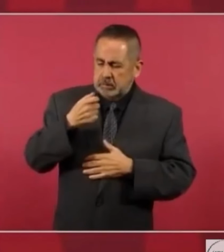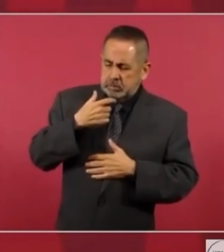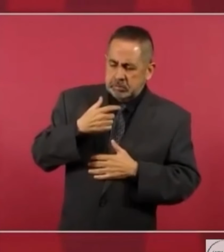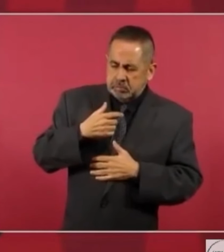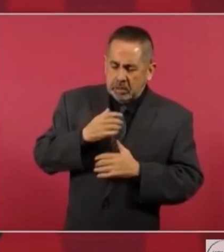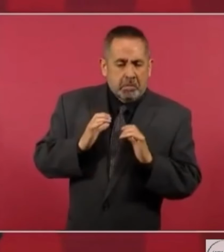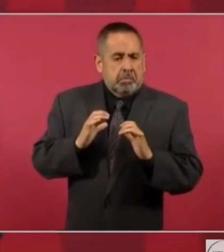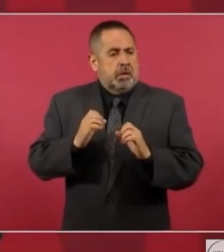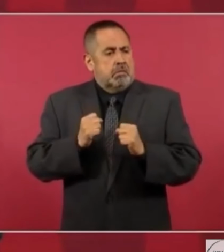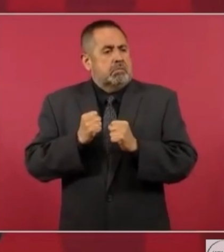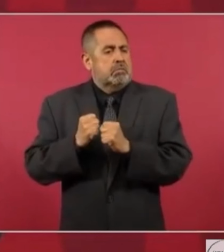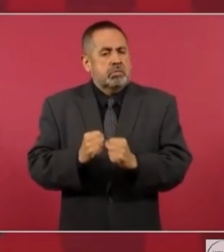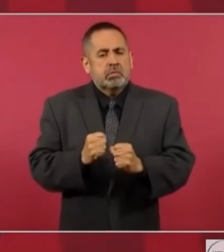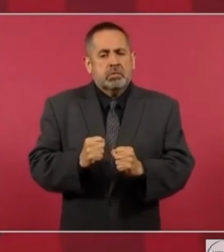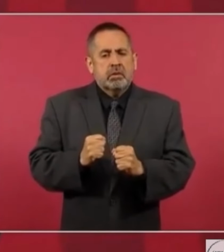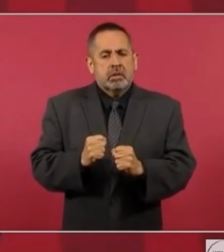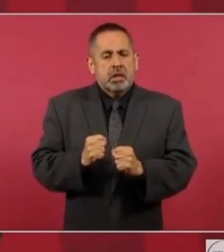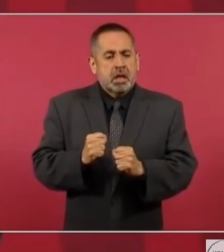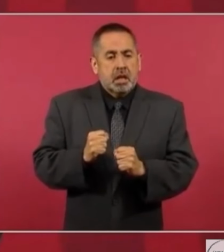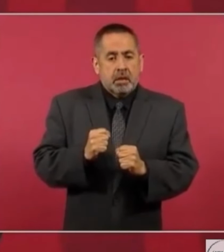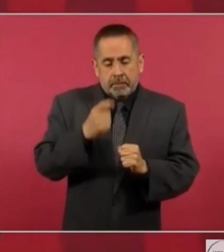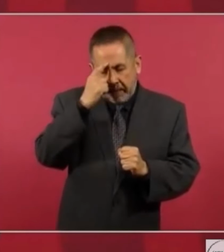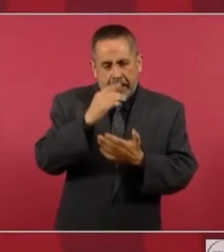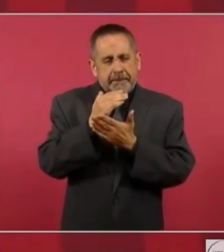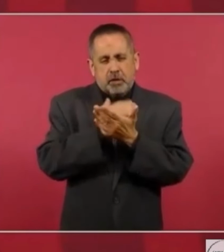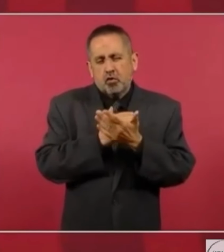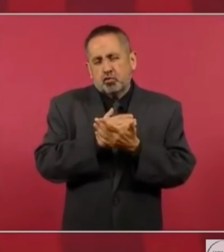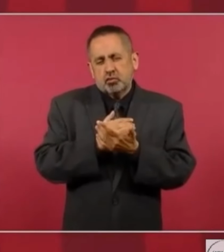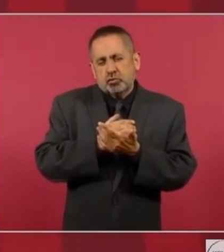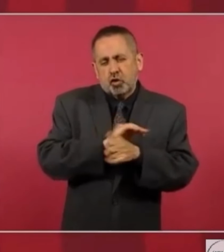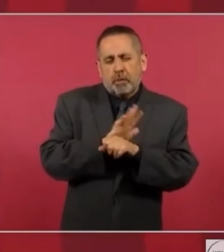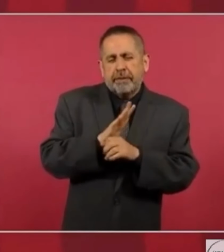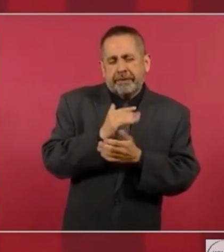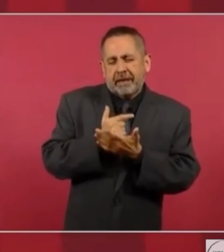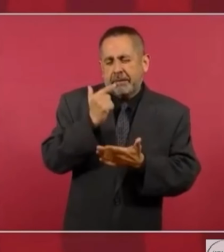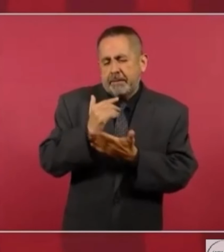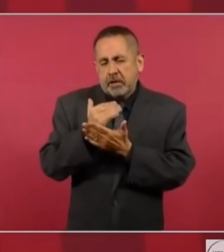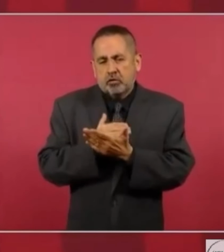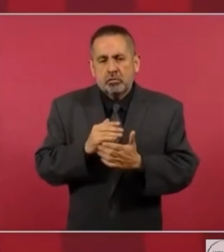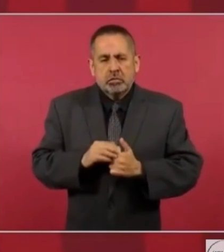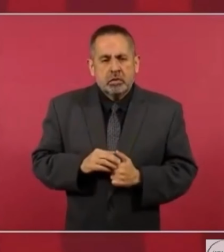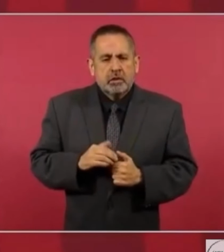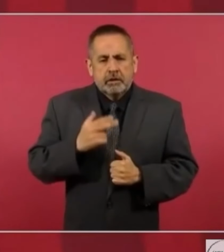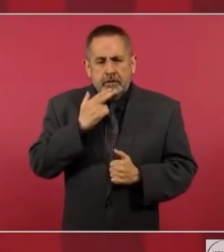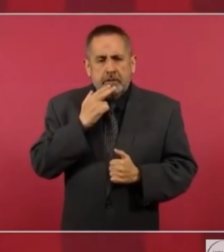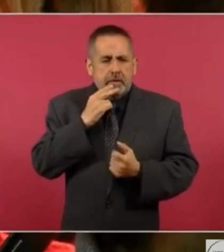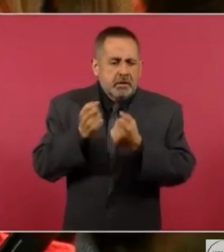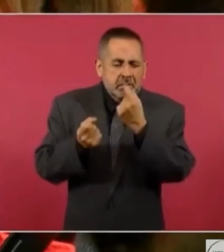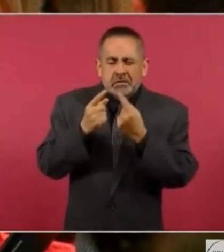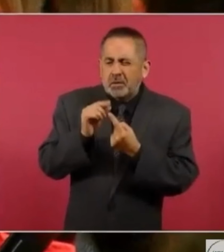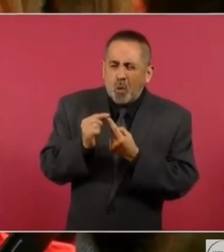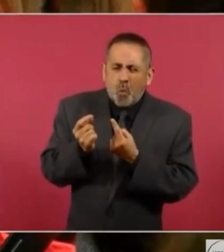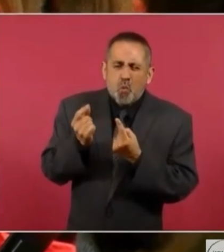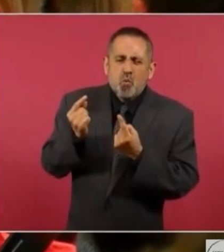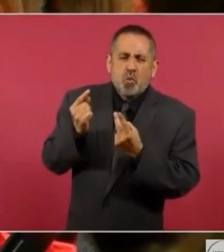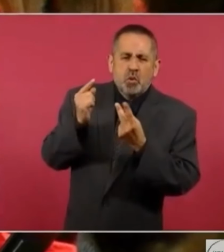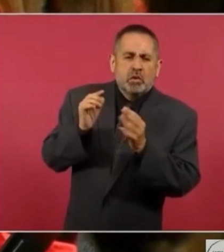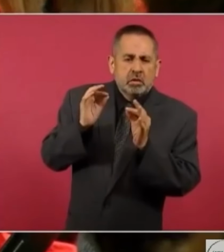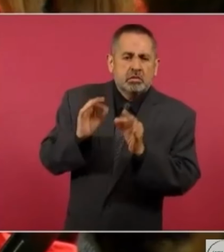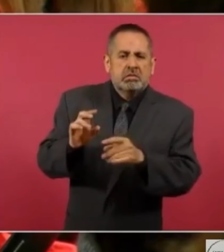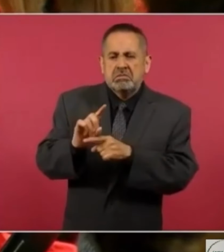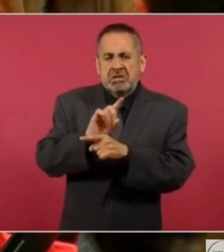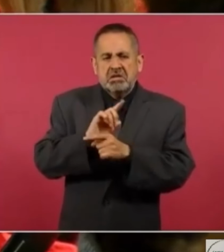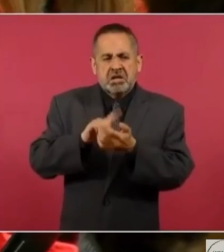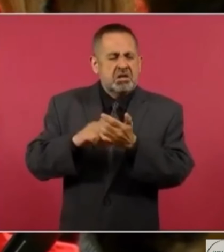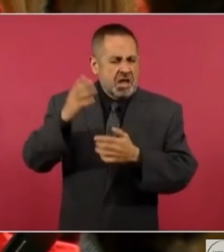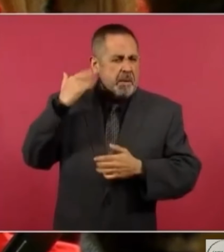hacen más susceptibles a las personas a tener COVID grave. Entonces se usa en situaciones muy específicas. Desde